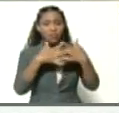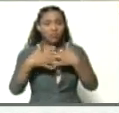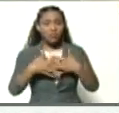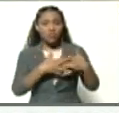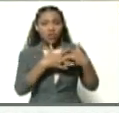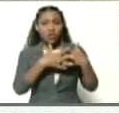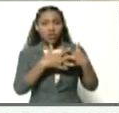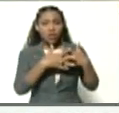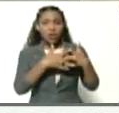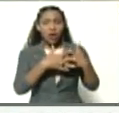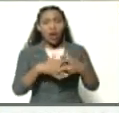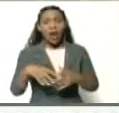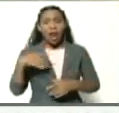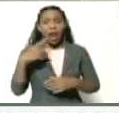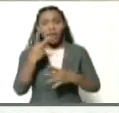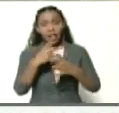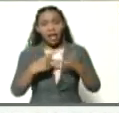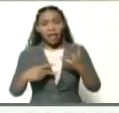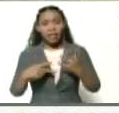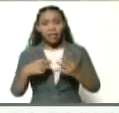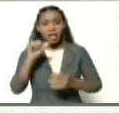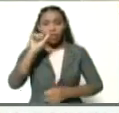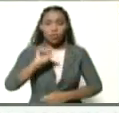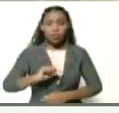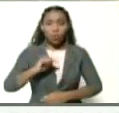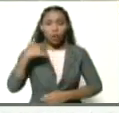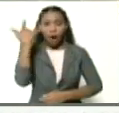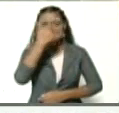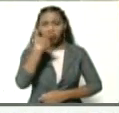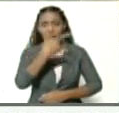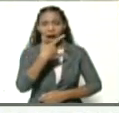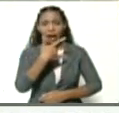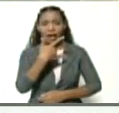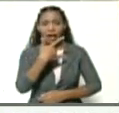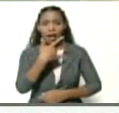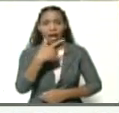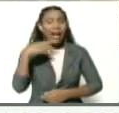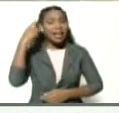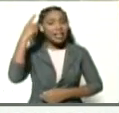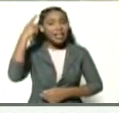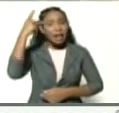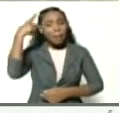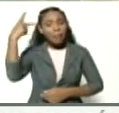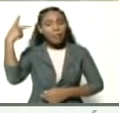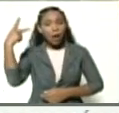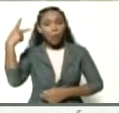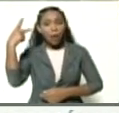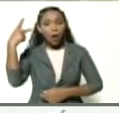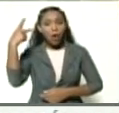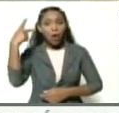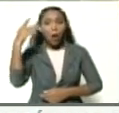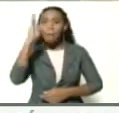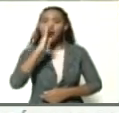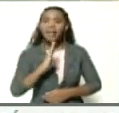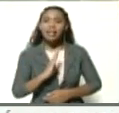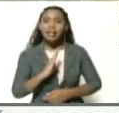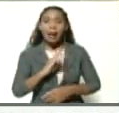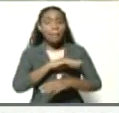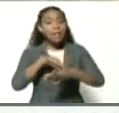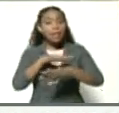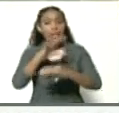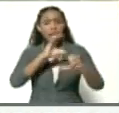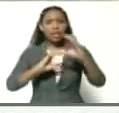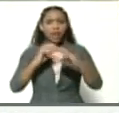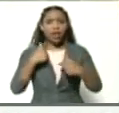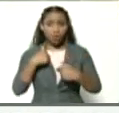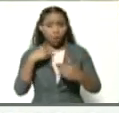la variante sudafricana. En Sao Paulo se descubrió, ministra científica, estuve